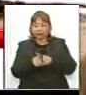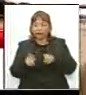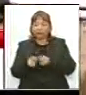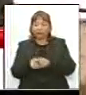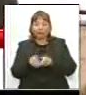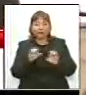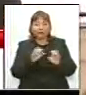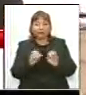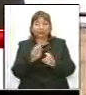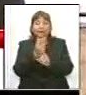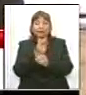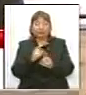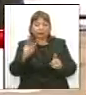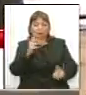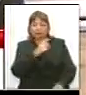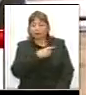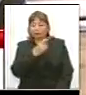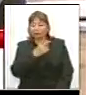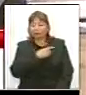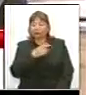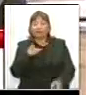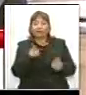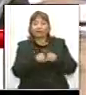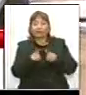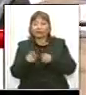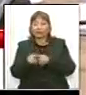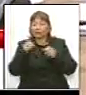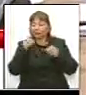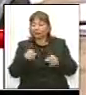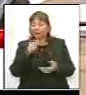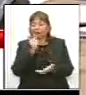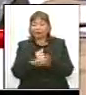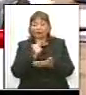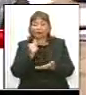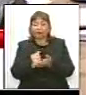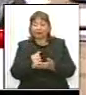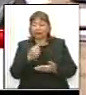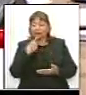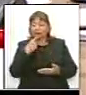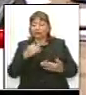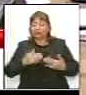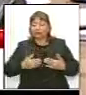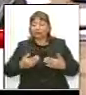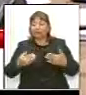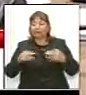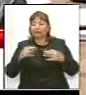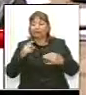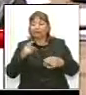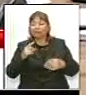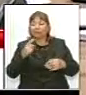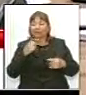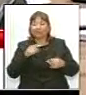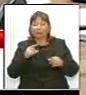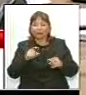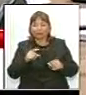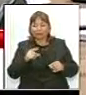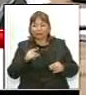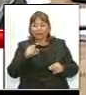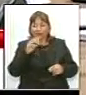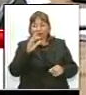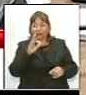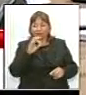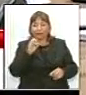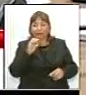el caso de la libertad de conciencia. Por lo tanto, para este tribunal los congresistas, bueno, dice, ya podrían conformar, pero siempre y cuando